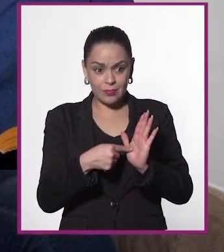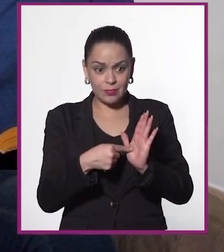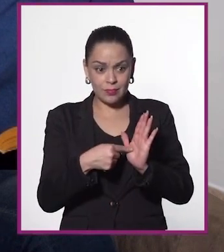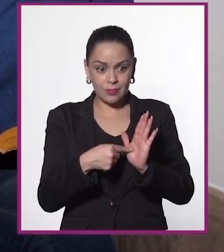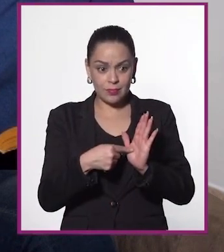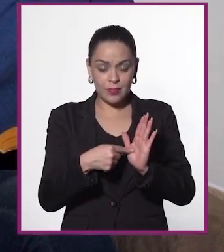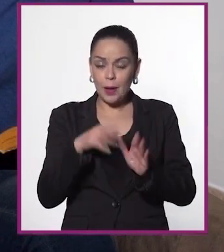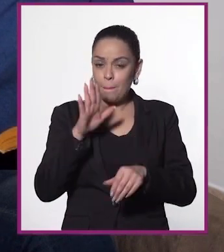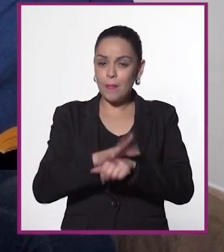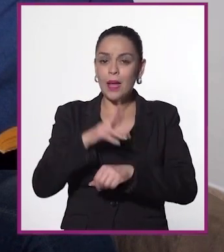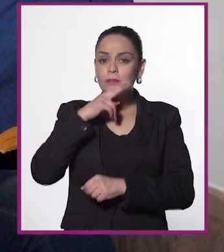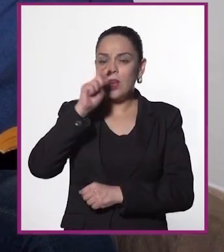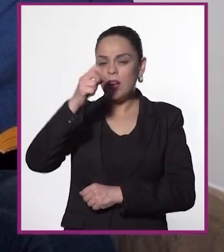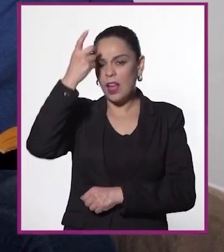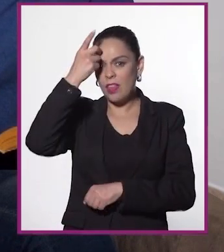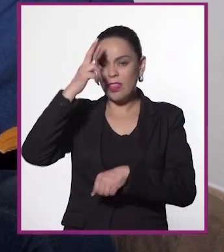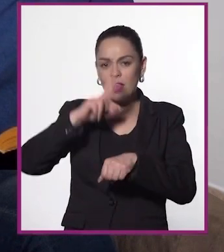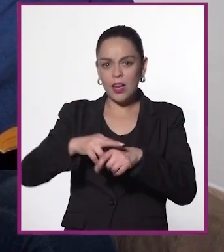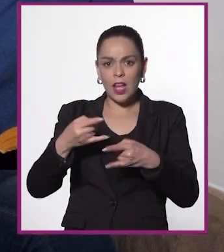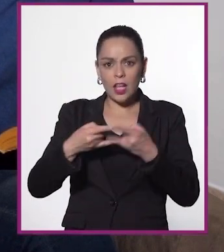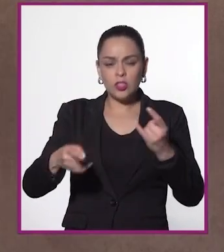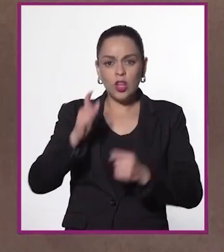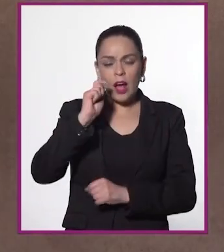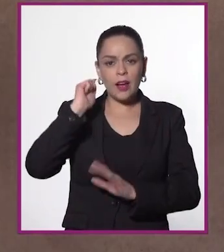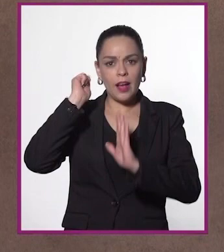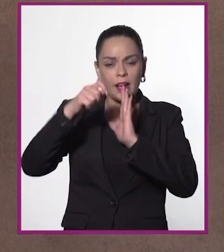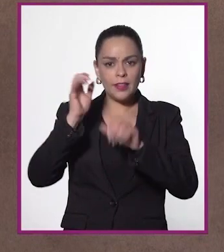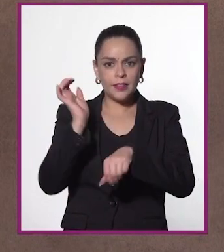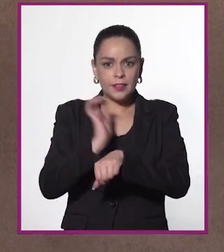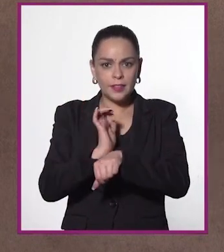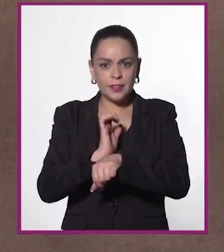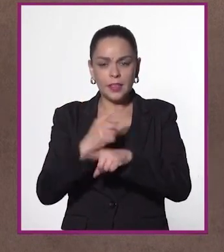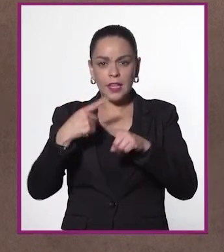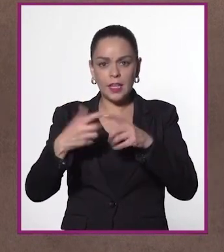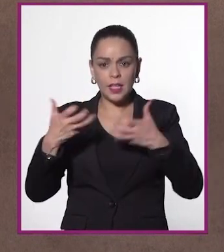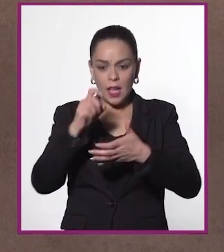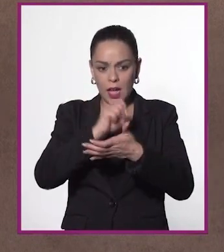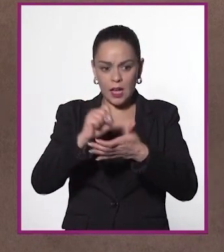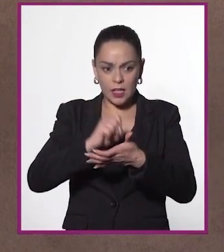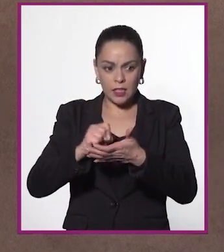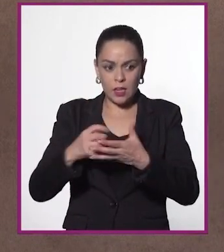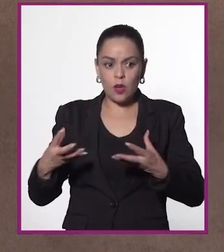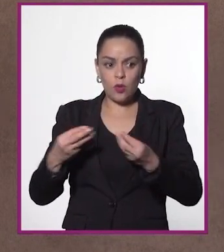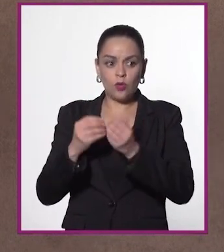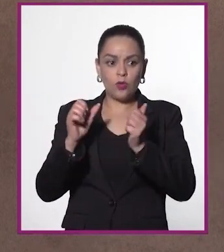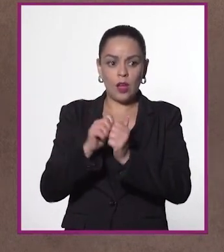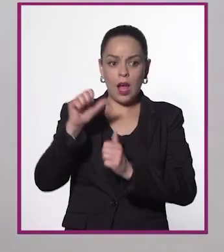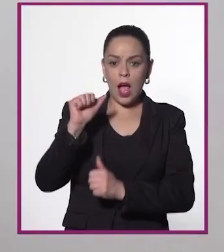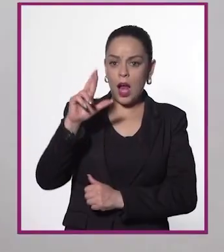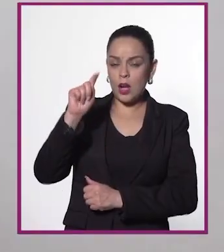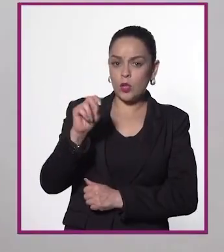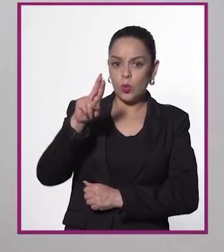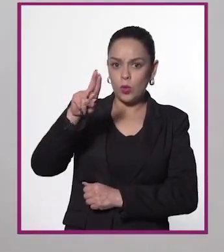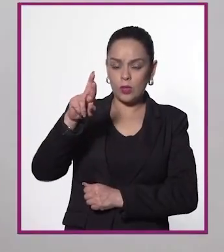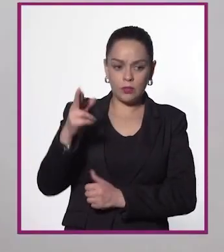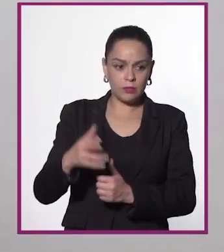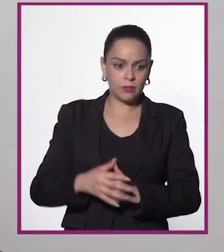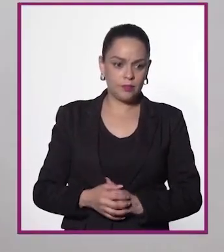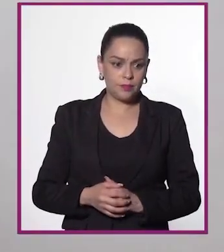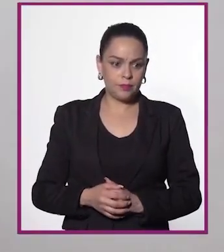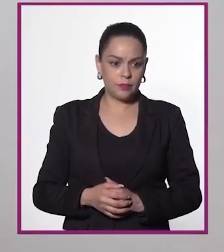uno de los mejores directores en la historia del cine. Y el guión lo escribió junto con Arthur C. Clarke.